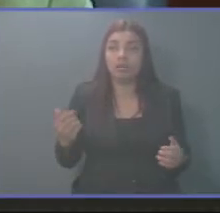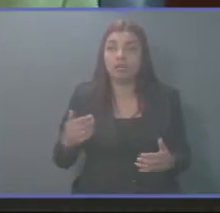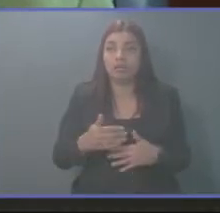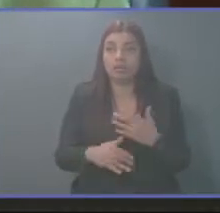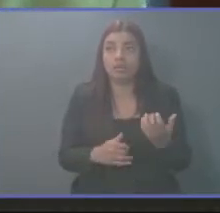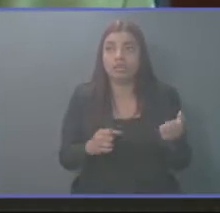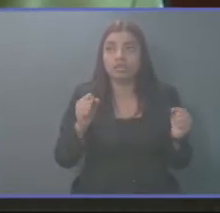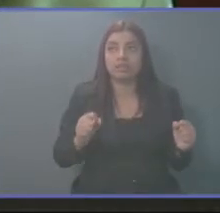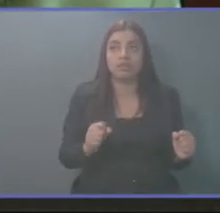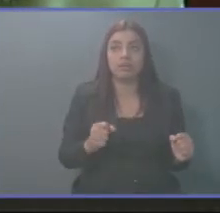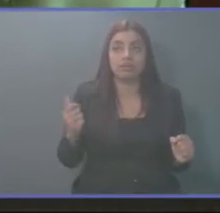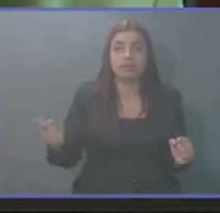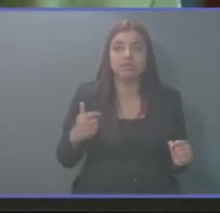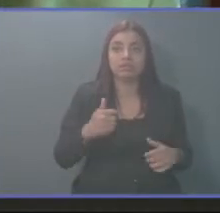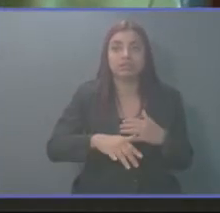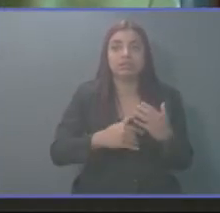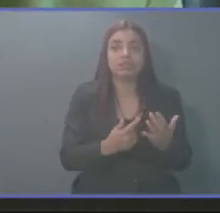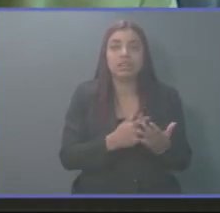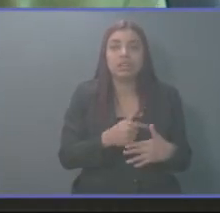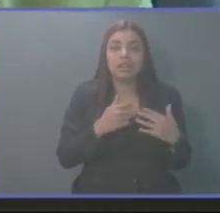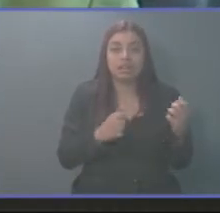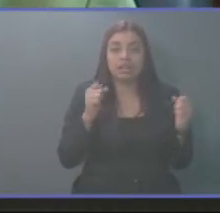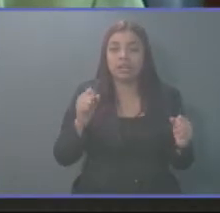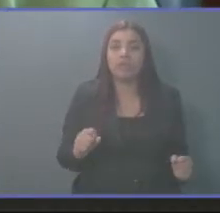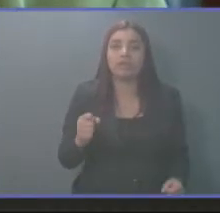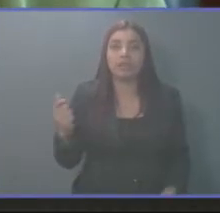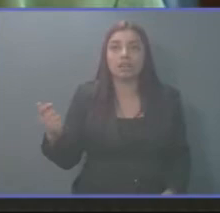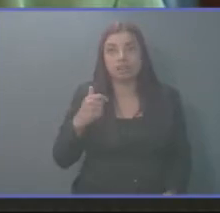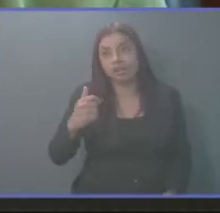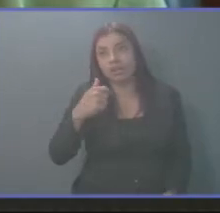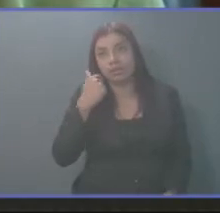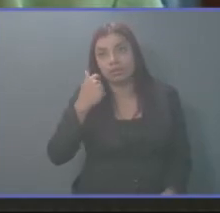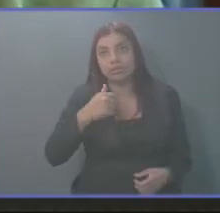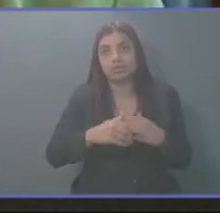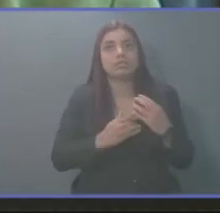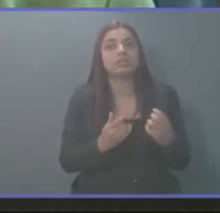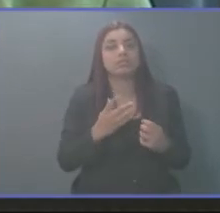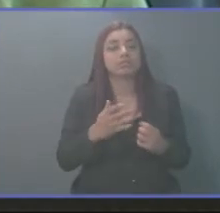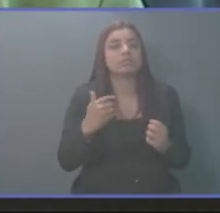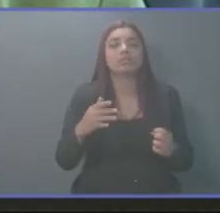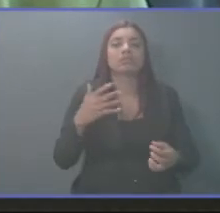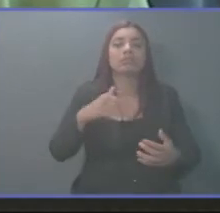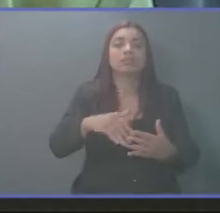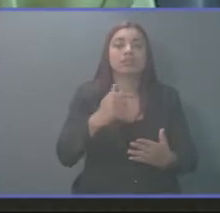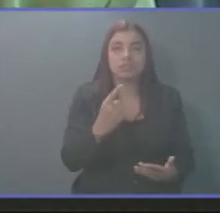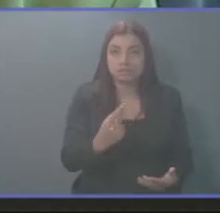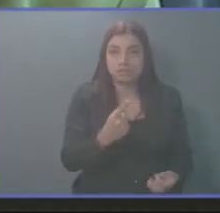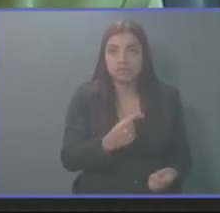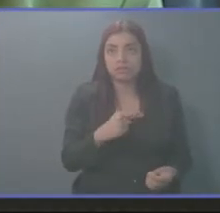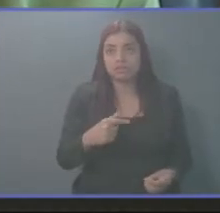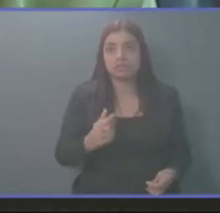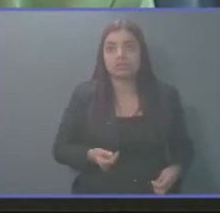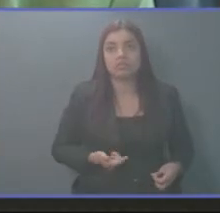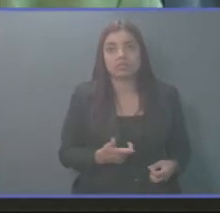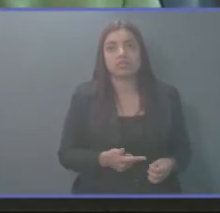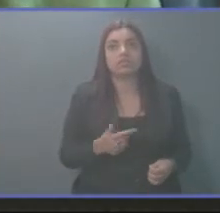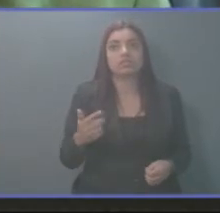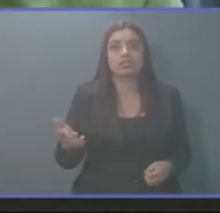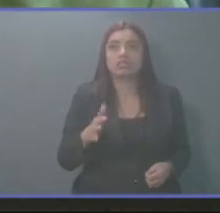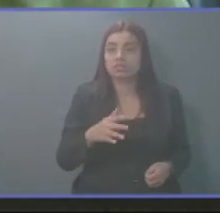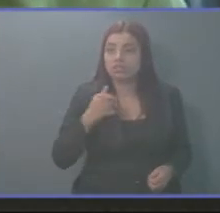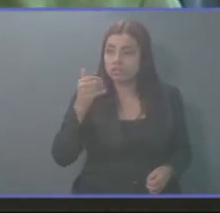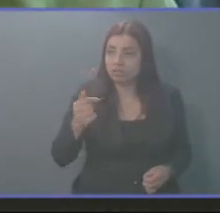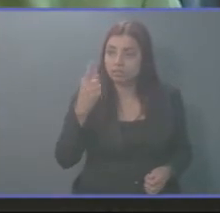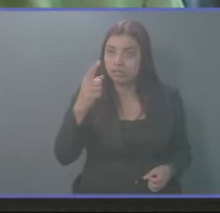ninguna distinción, porque no solamente fueron familias vulnerables como lo ha sido en la mayoría de las veces, sino que ha sido más o menos a